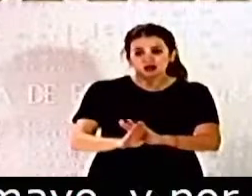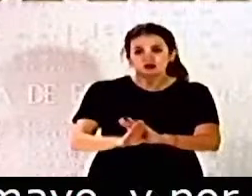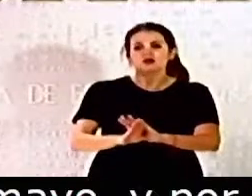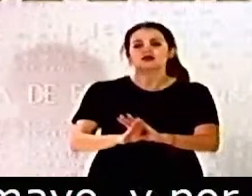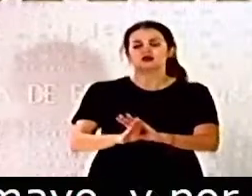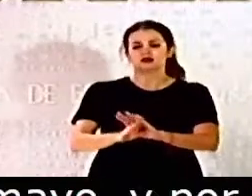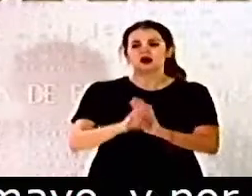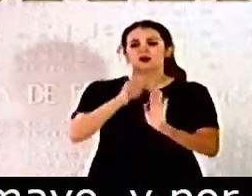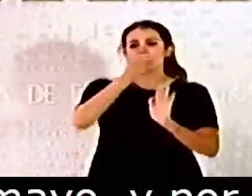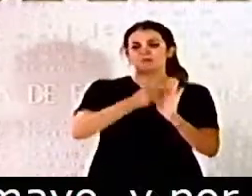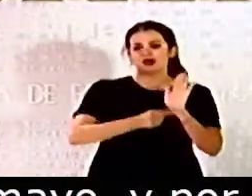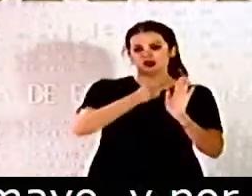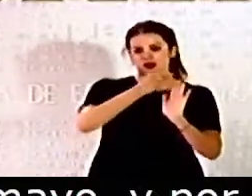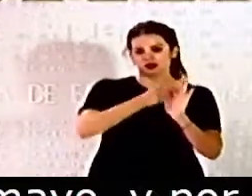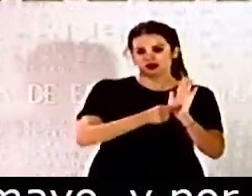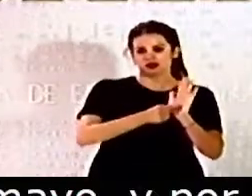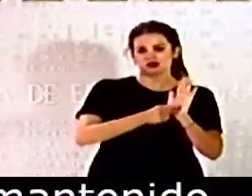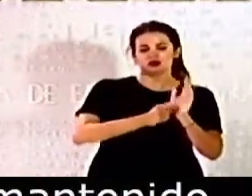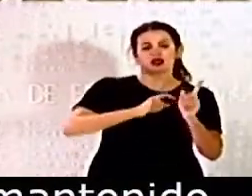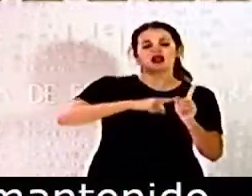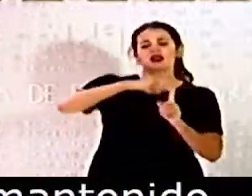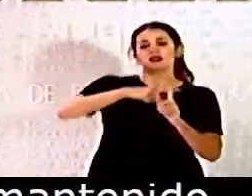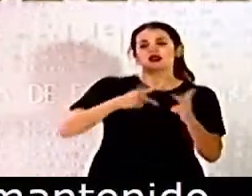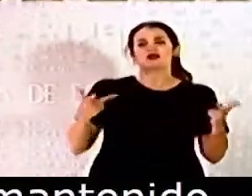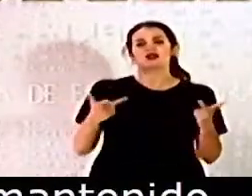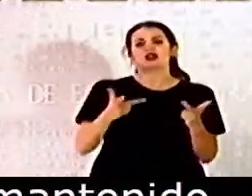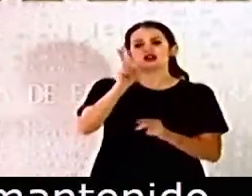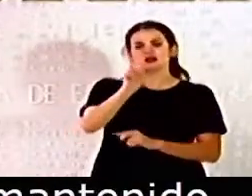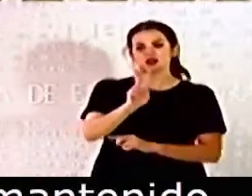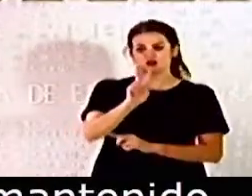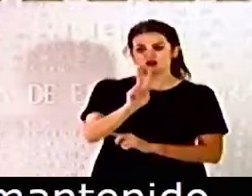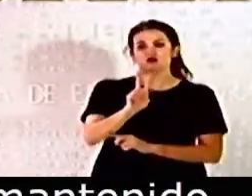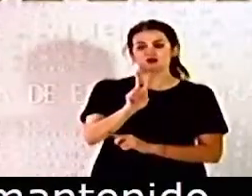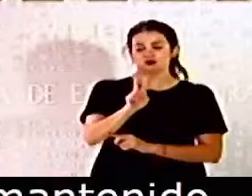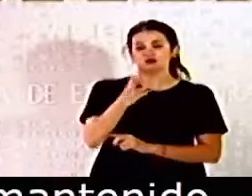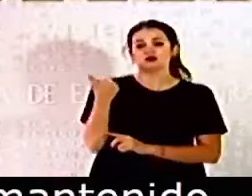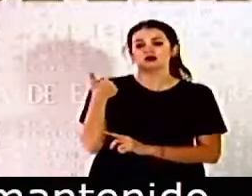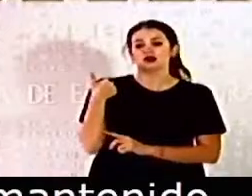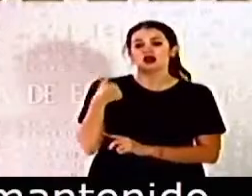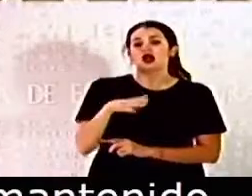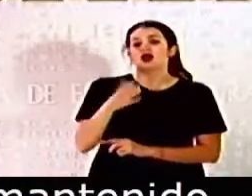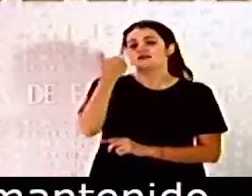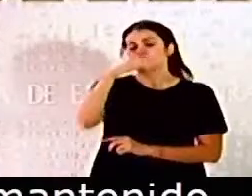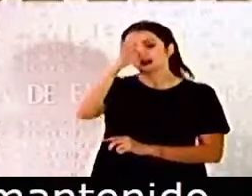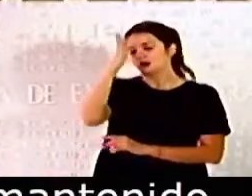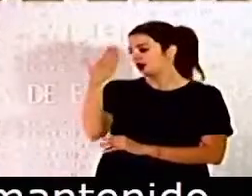tendremos que adoptar medidas de nivel de alerta 2. Ya lo hemos dicho el fin de semana anterior.